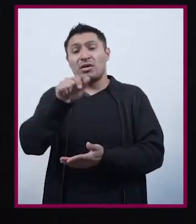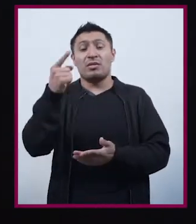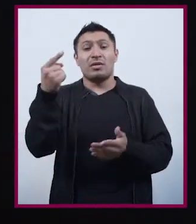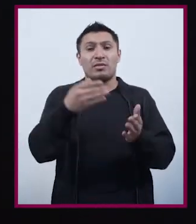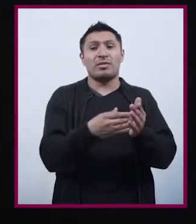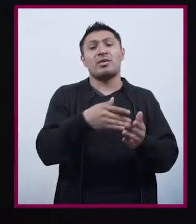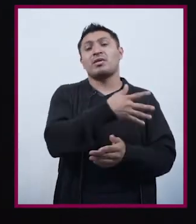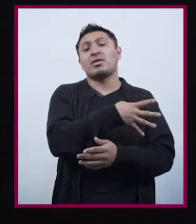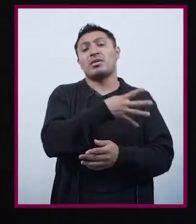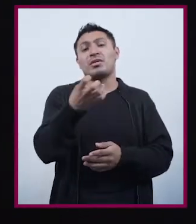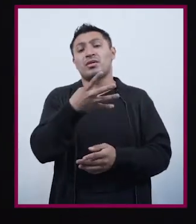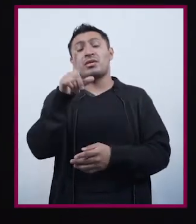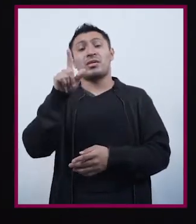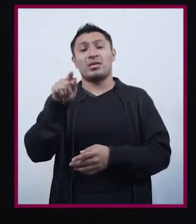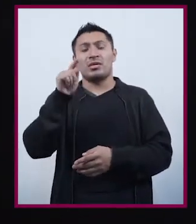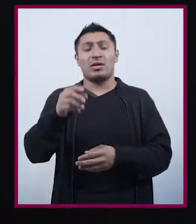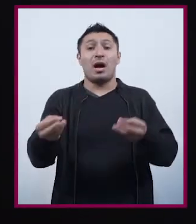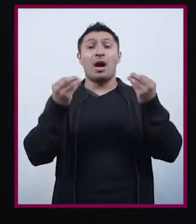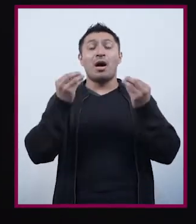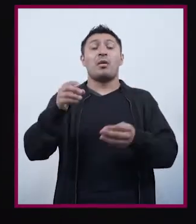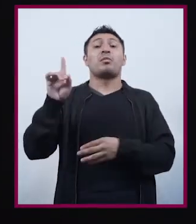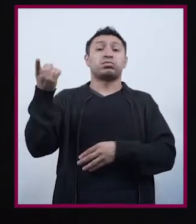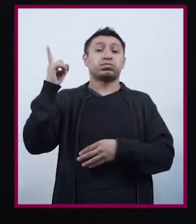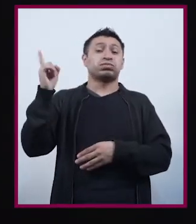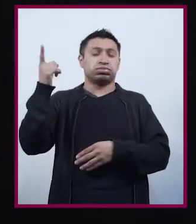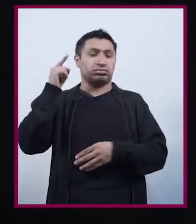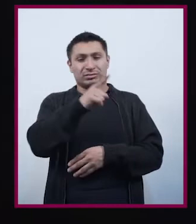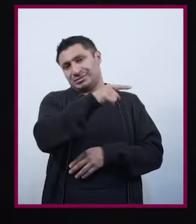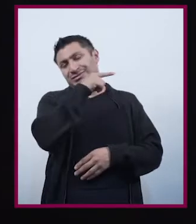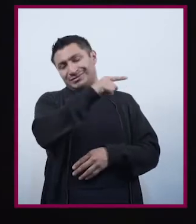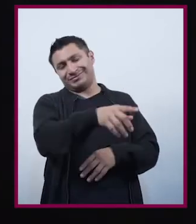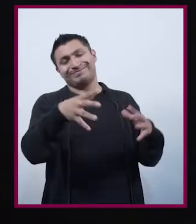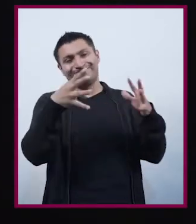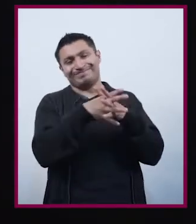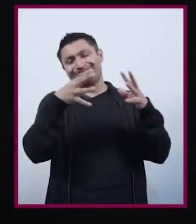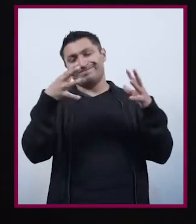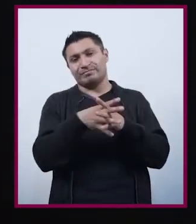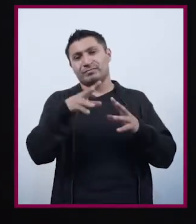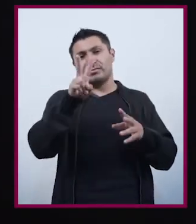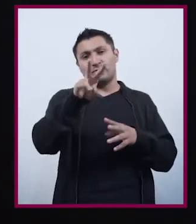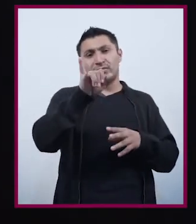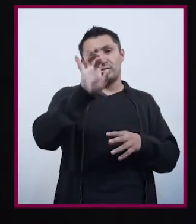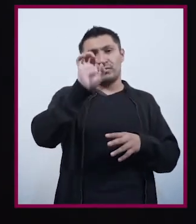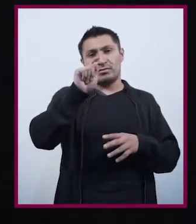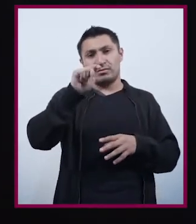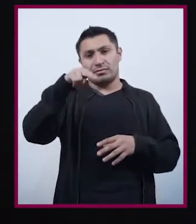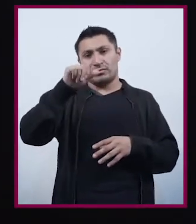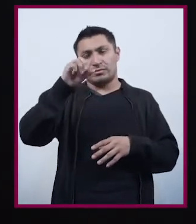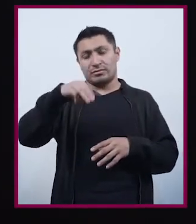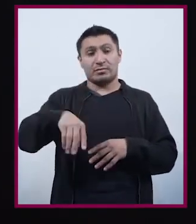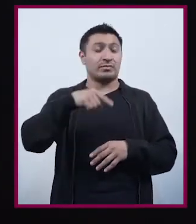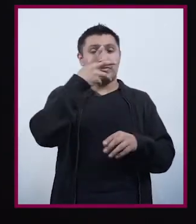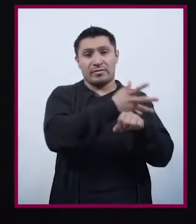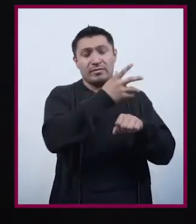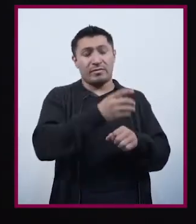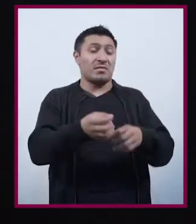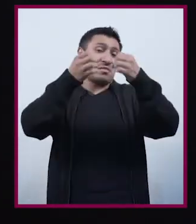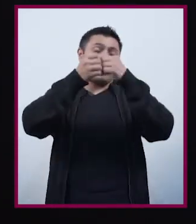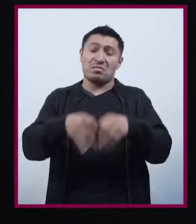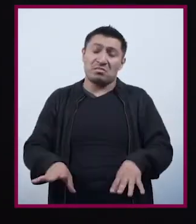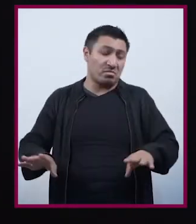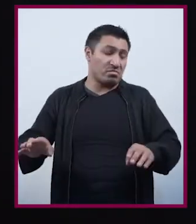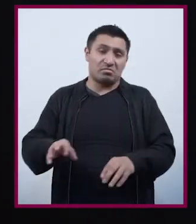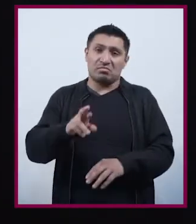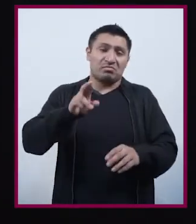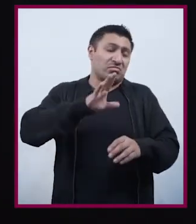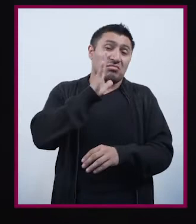la década de los 70, por la excesiva emisión de dólares por la guerra de Vietnam, Estados Unidos perdió la capacidad de convertir todos